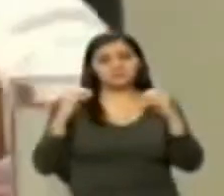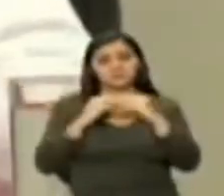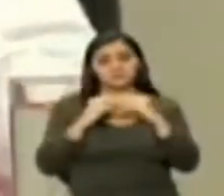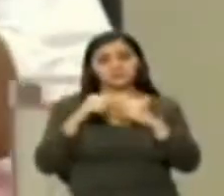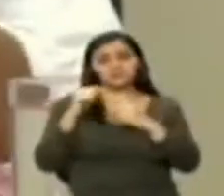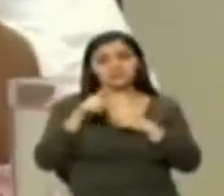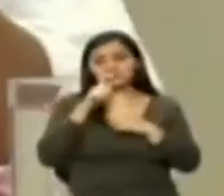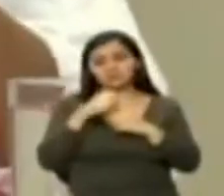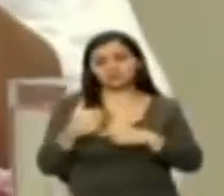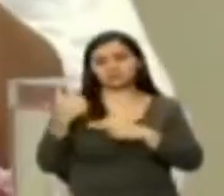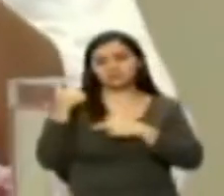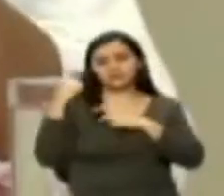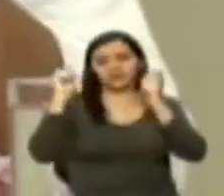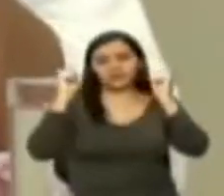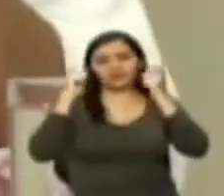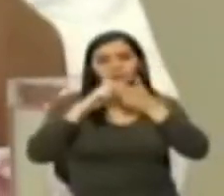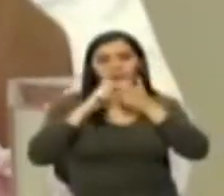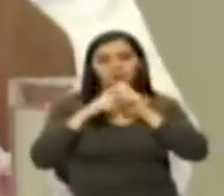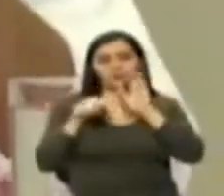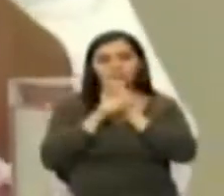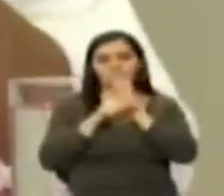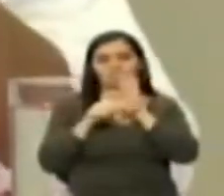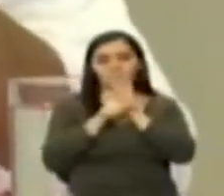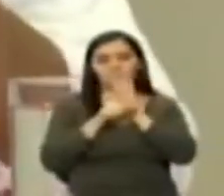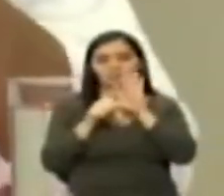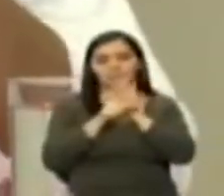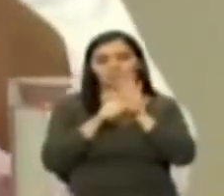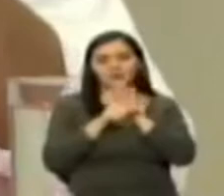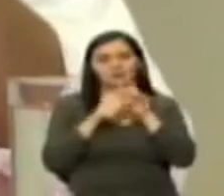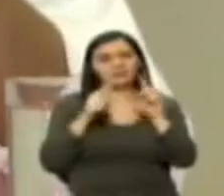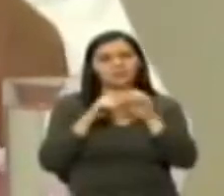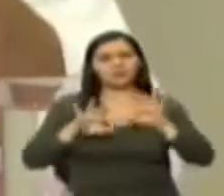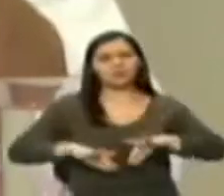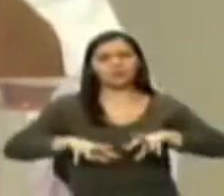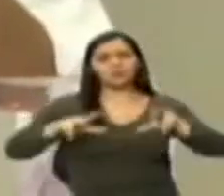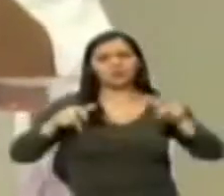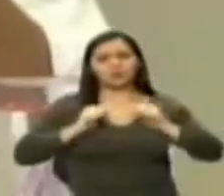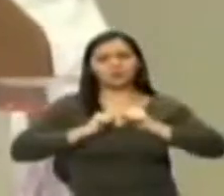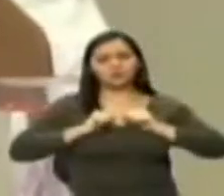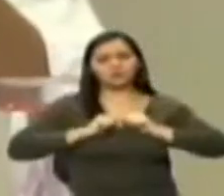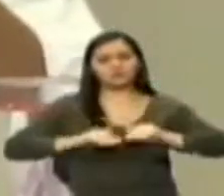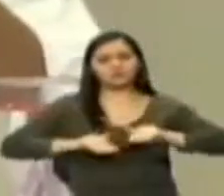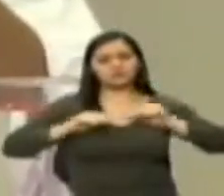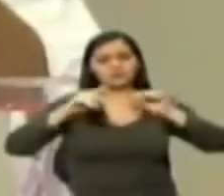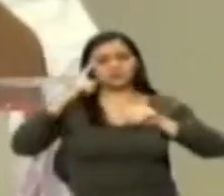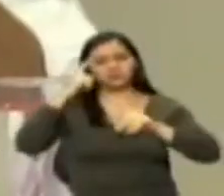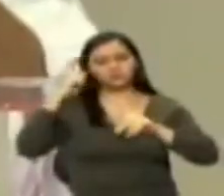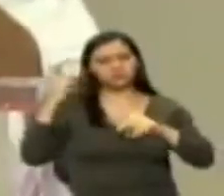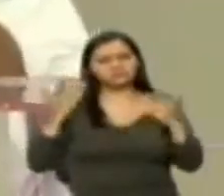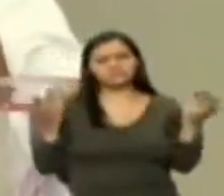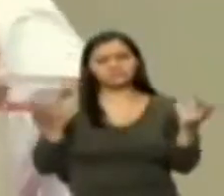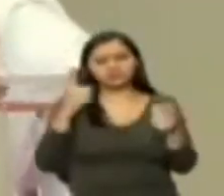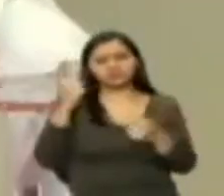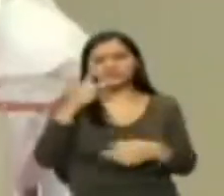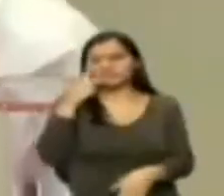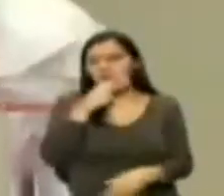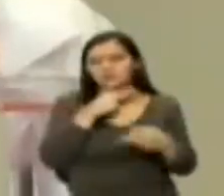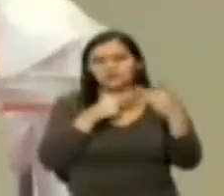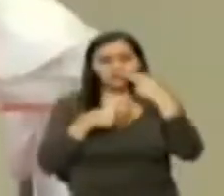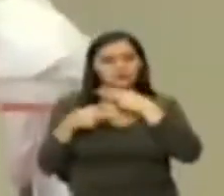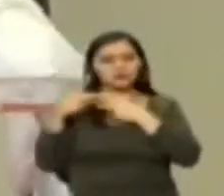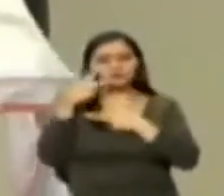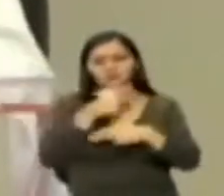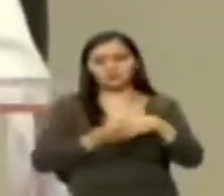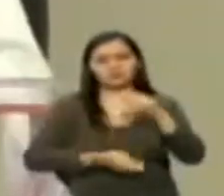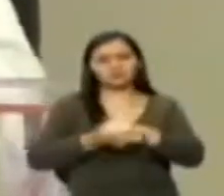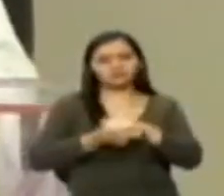parte de la campaña, restarle credibilidad al presidente, quitarle la esperanza a la gente. No hay que creerle a Correa, no, eso lo miente para ocultar la